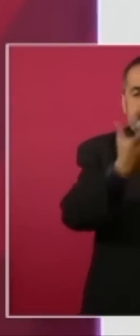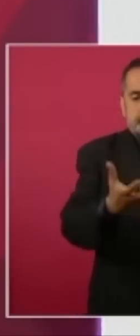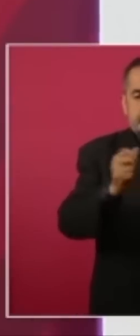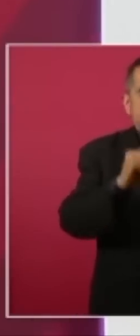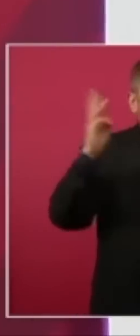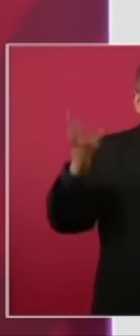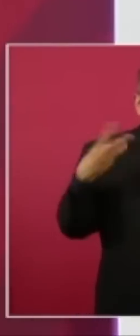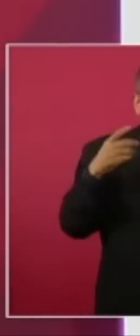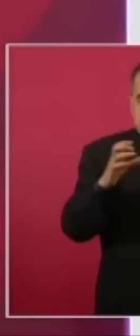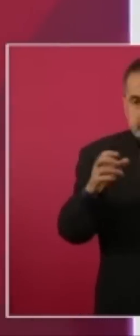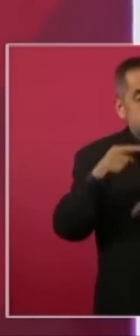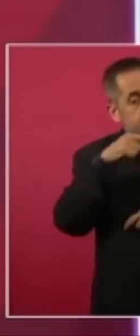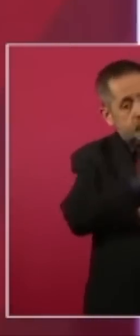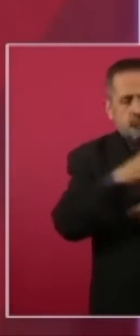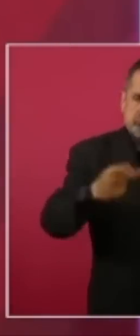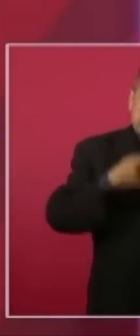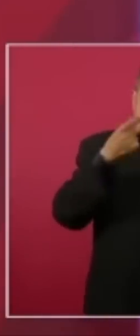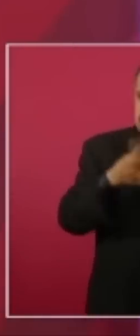incluso hablaron,